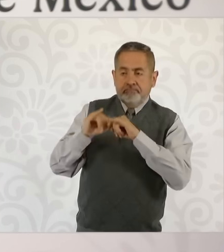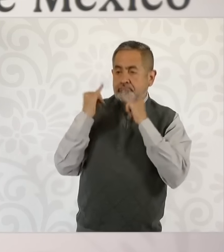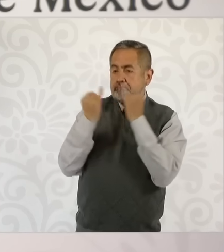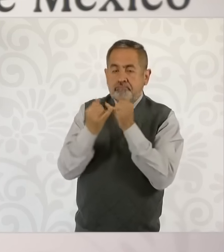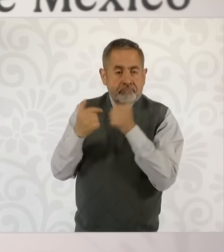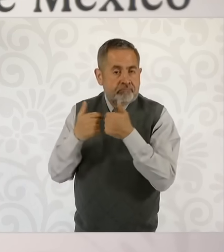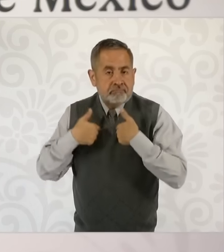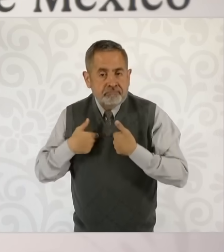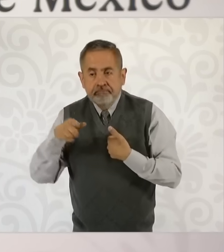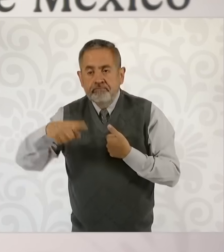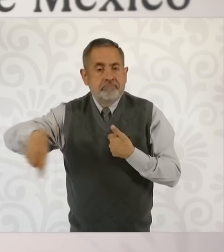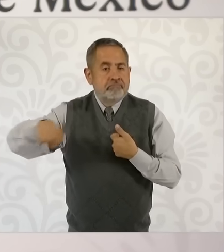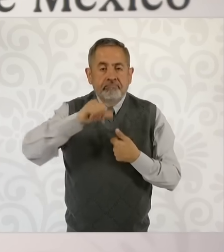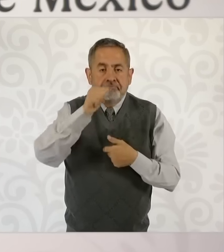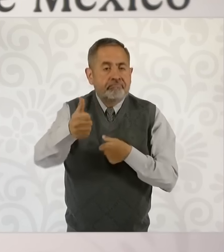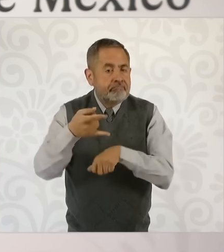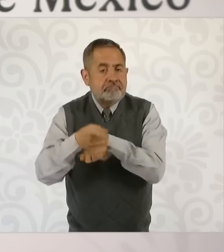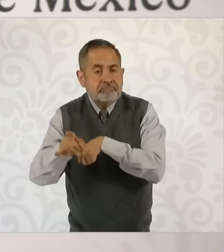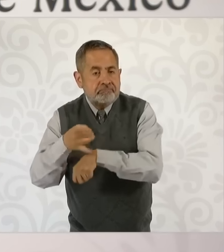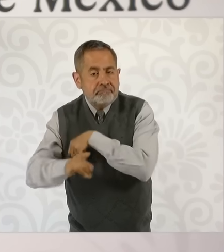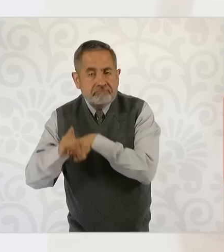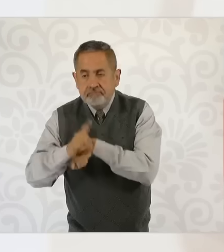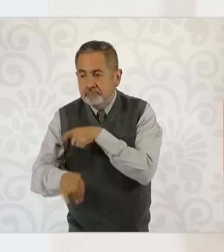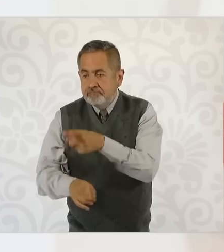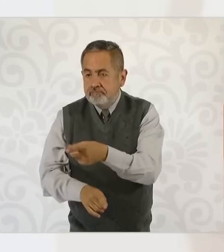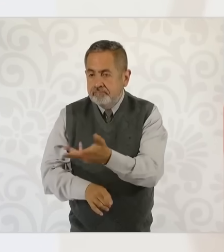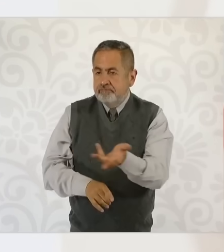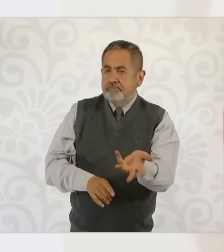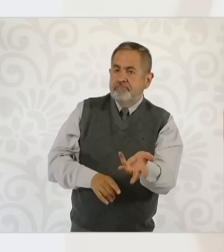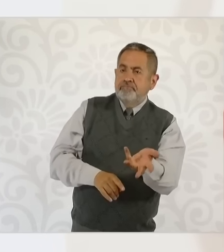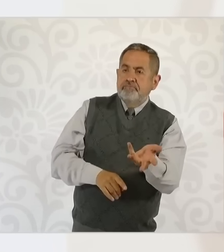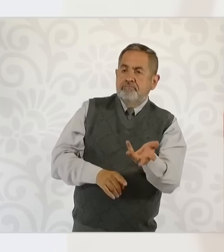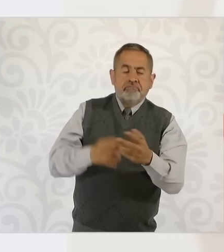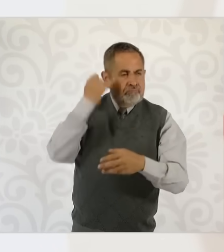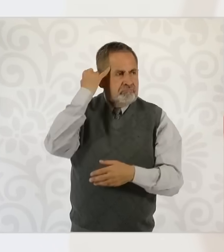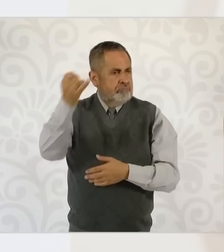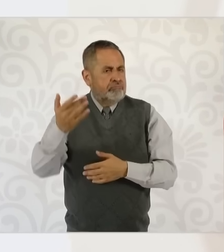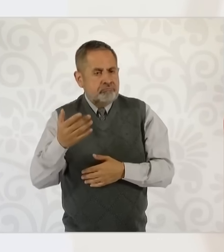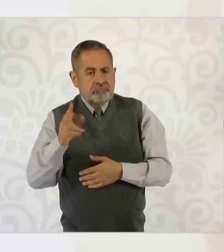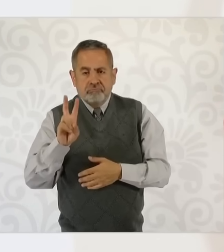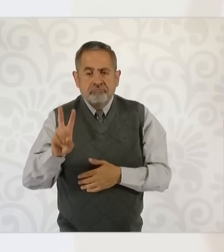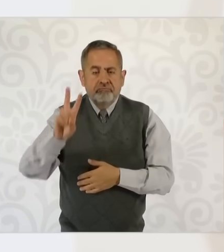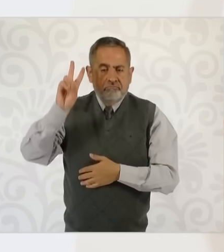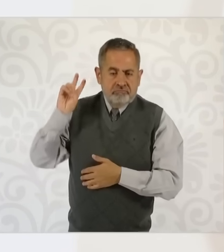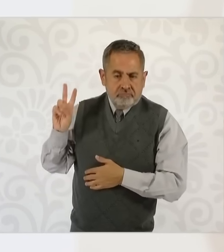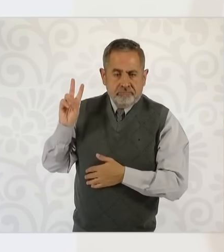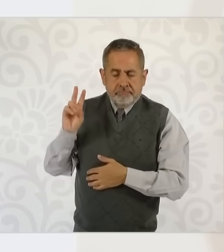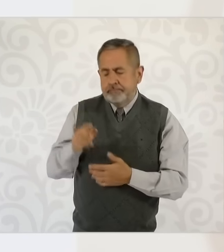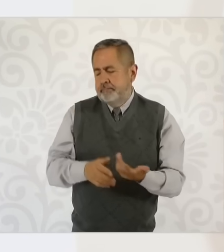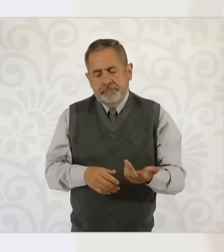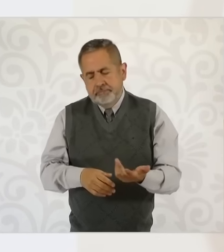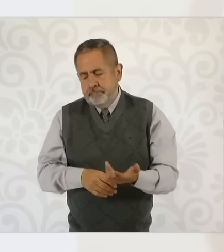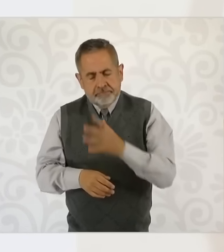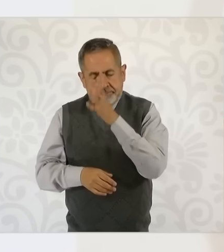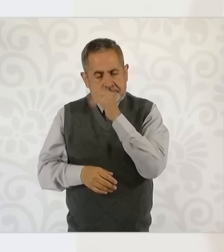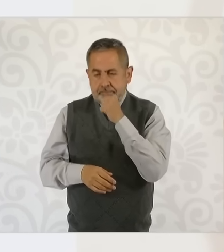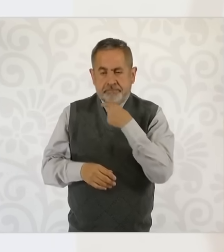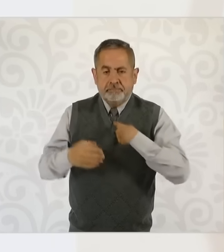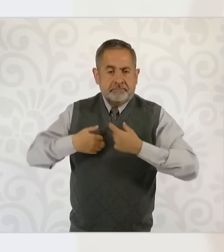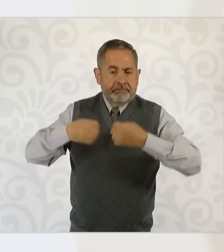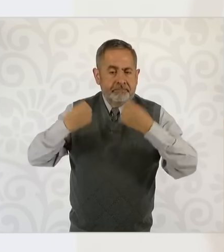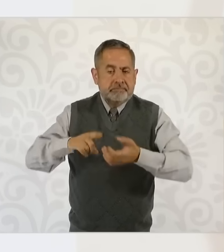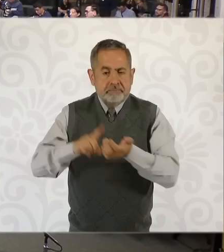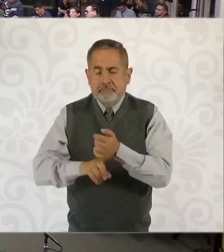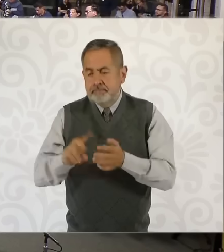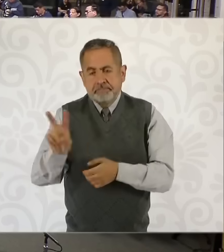reunión. Entonces ahora pues plantearon que era la del viernes pasado, pero pues dadas las circunstancias